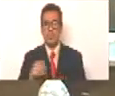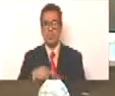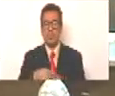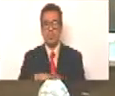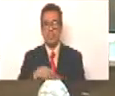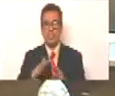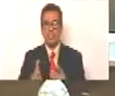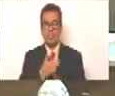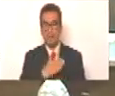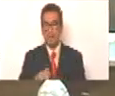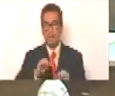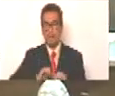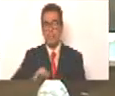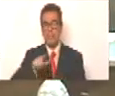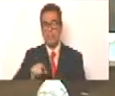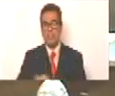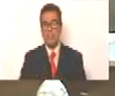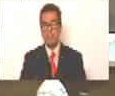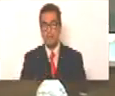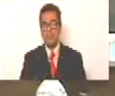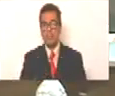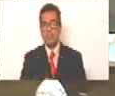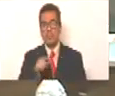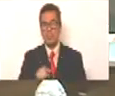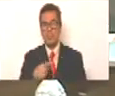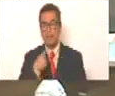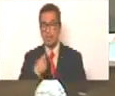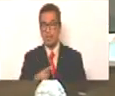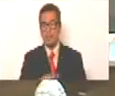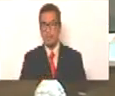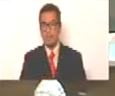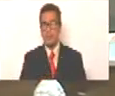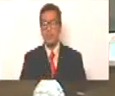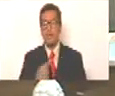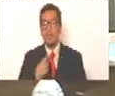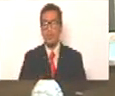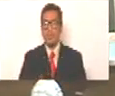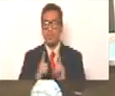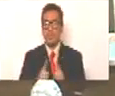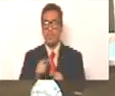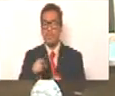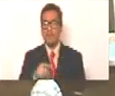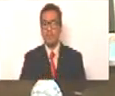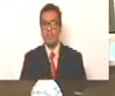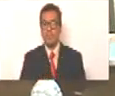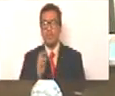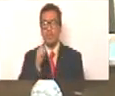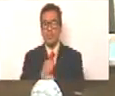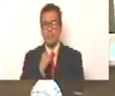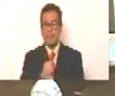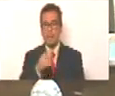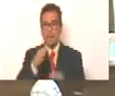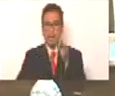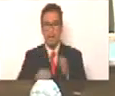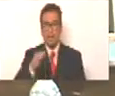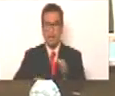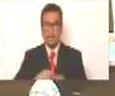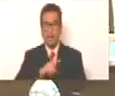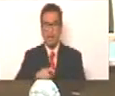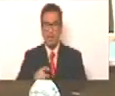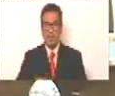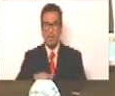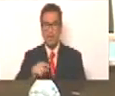y es menester mencionar, y me permite usted, la actuación de la Fiscalía General de la República,